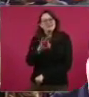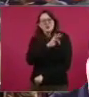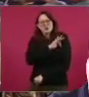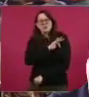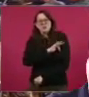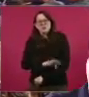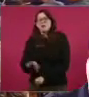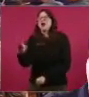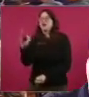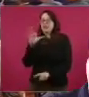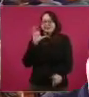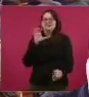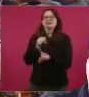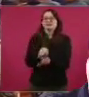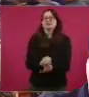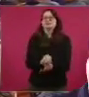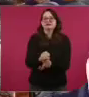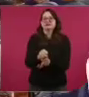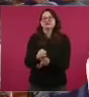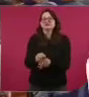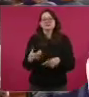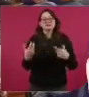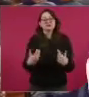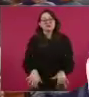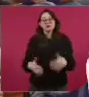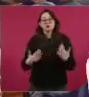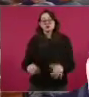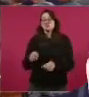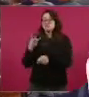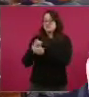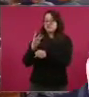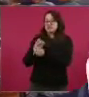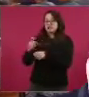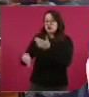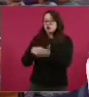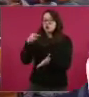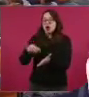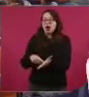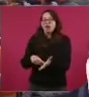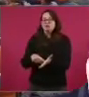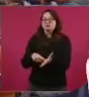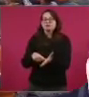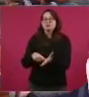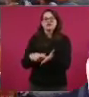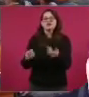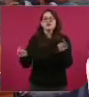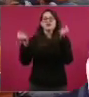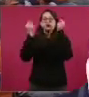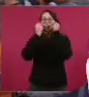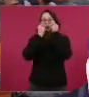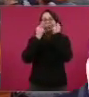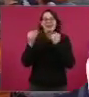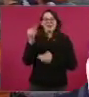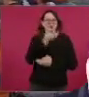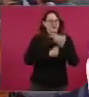el pelear por esa final. El resultado fue un tercer lugar, pero sé que para muchos mexicanos que lo vimos